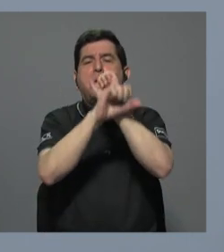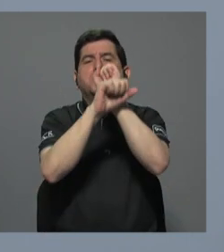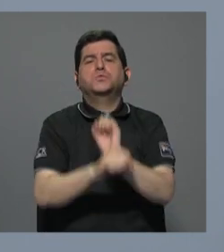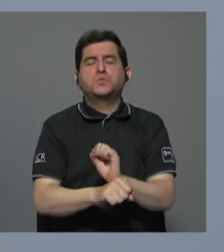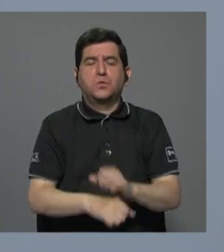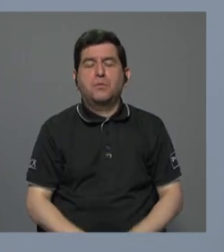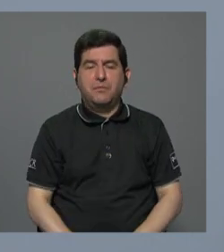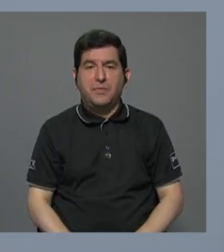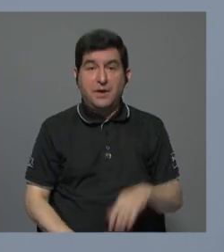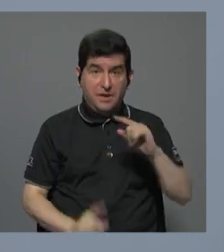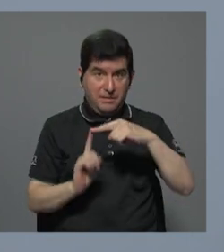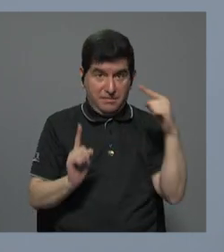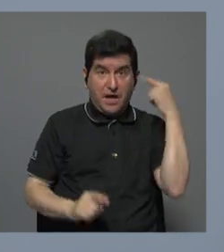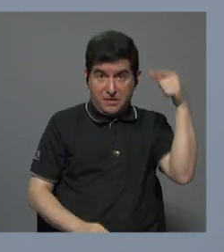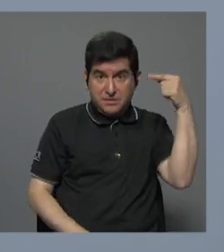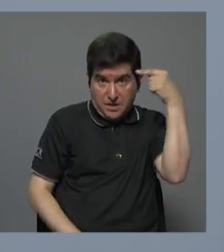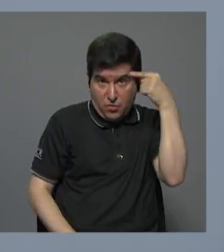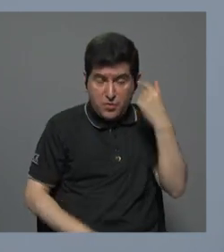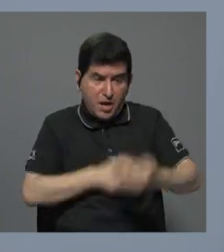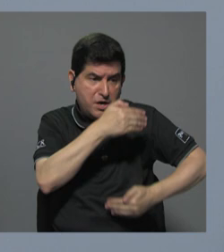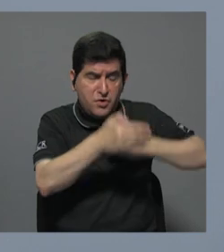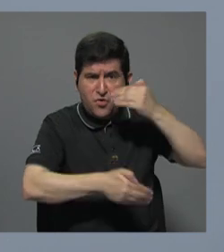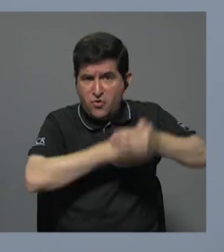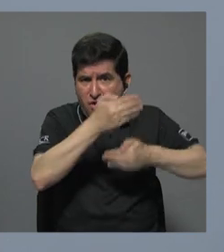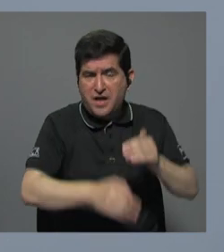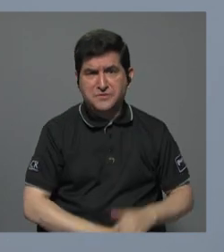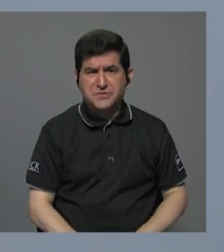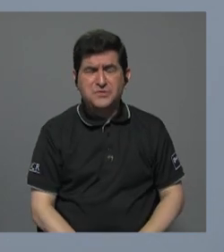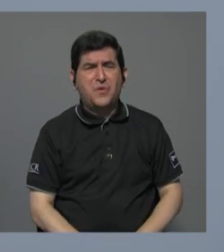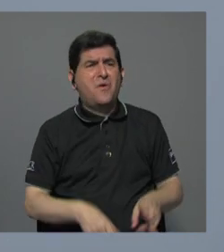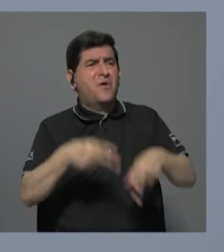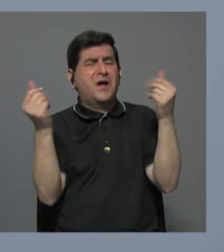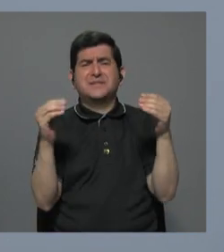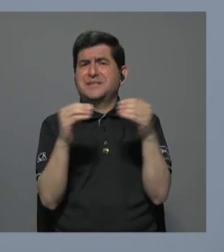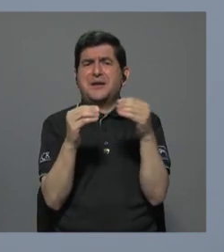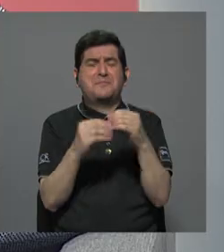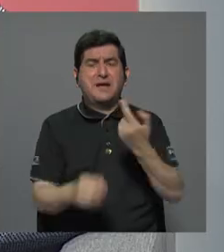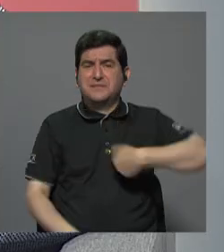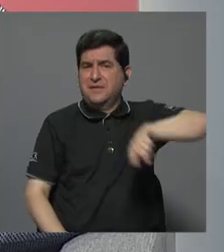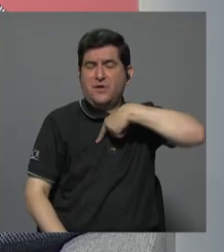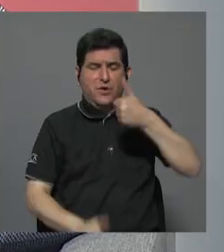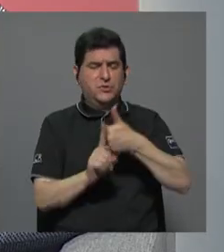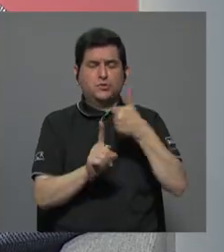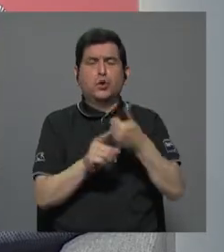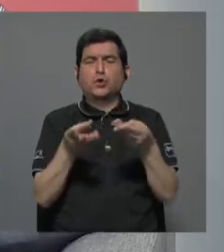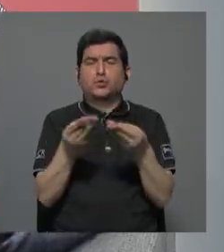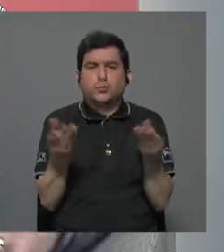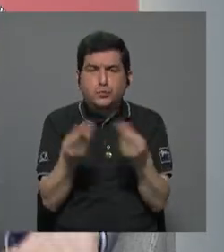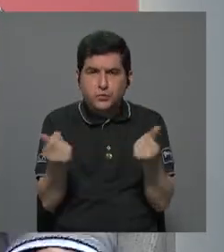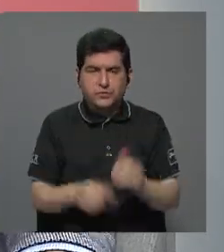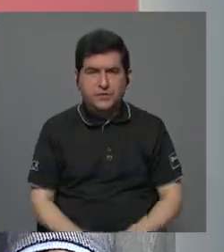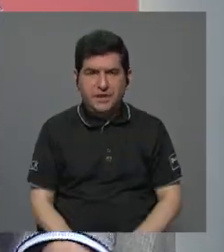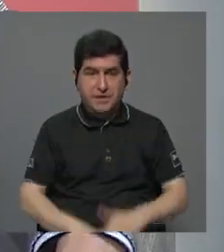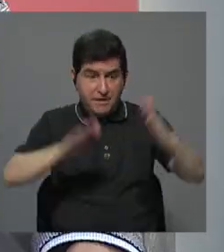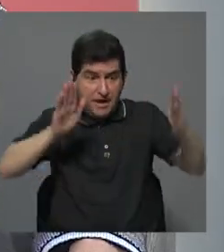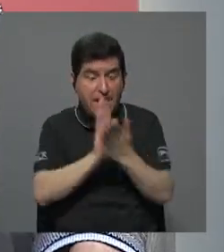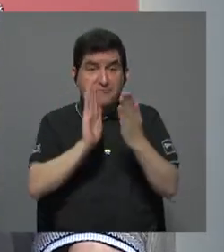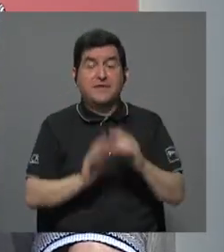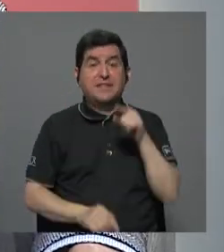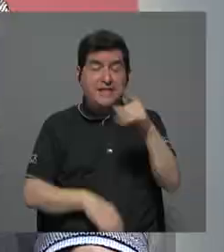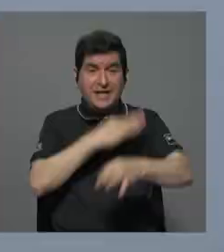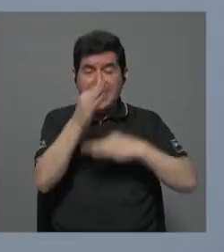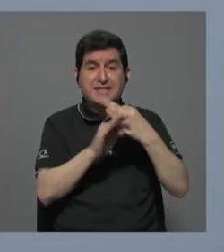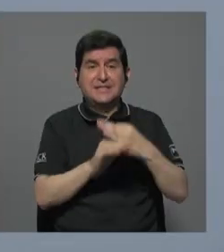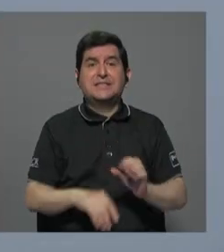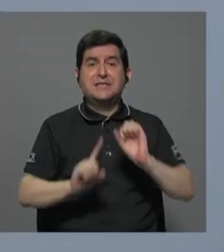punto de vista de gobierno para hacer una gestión donde se gastaba mucho más de lo que se producía entonces cuando nos enfrentamos a una regla de esta